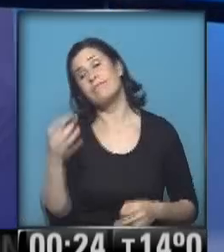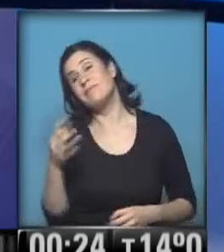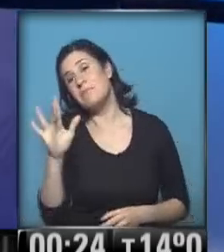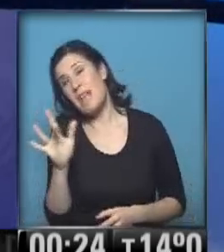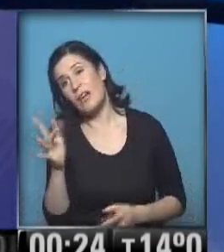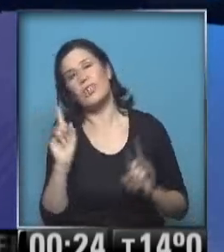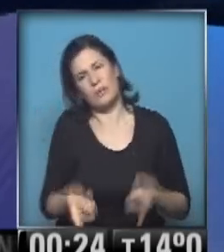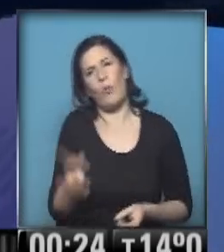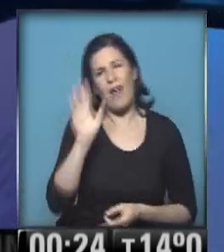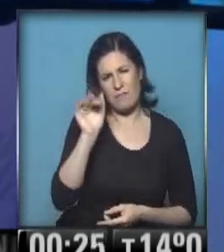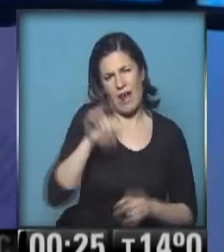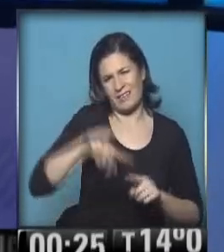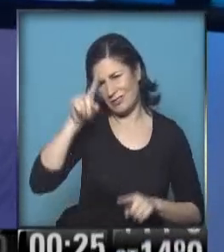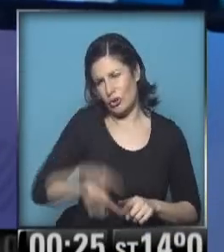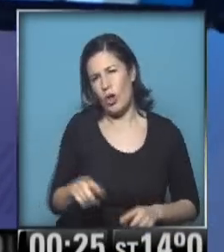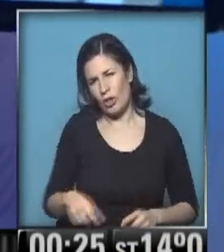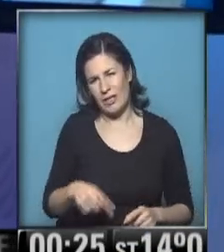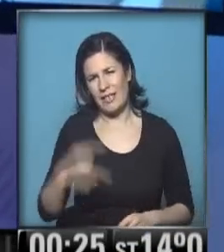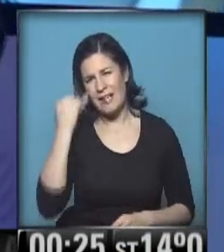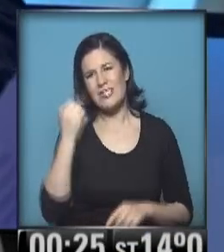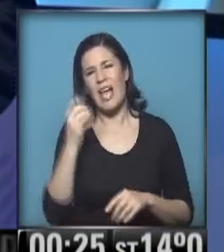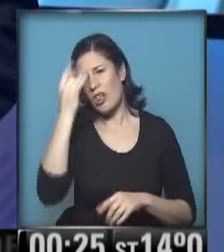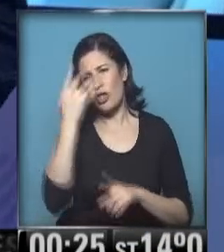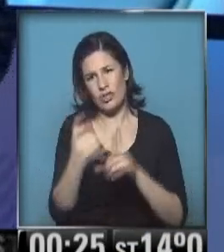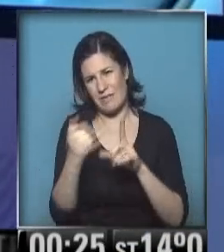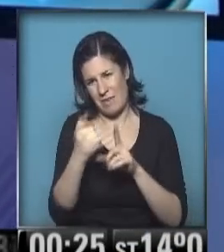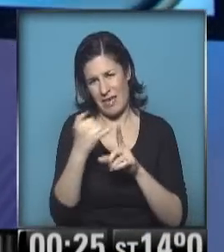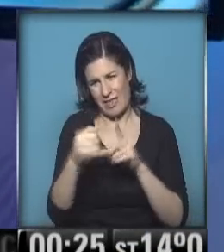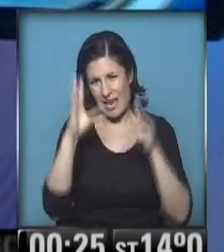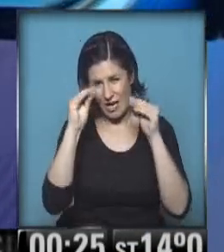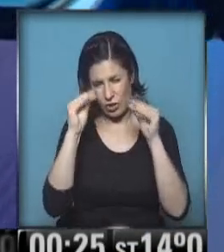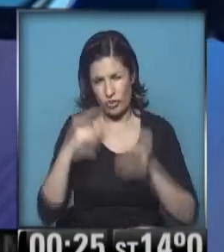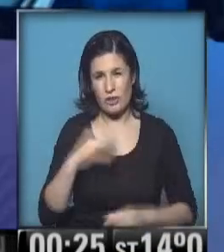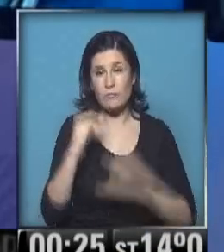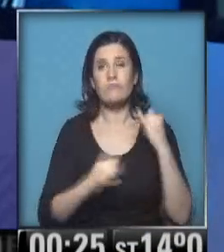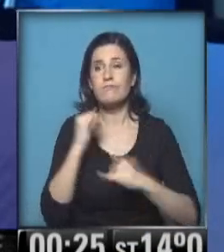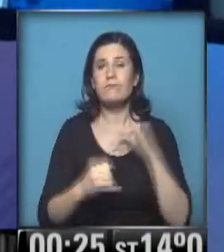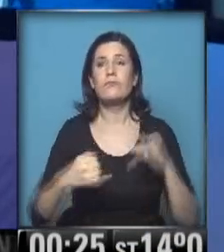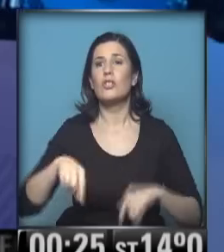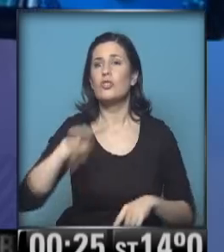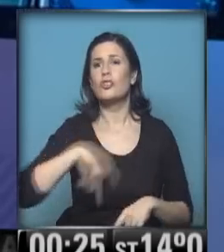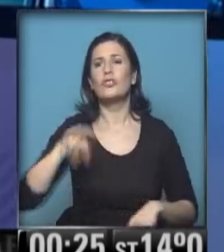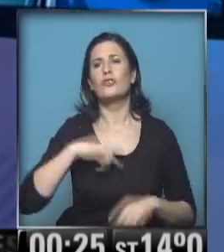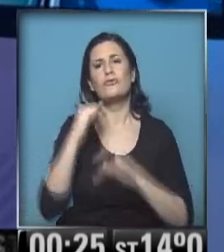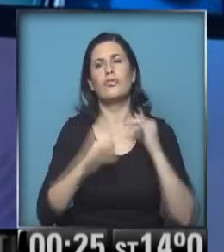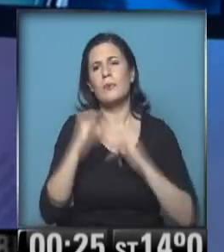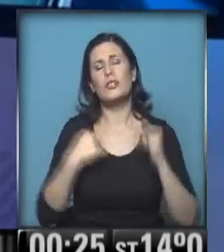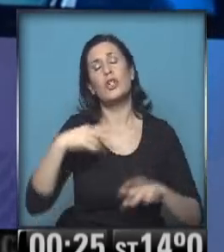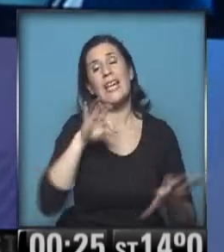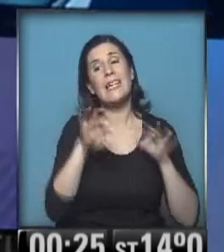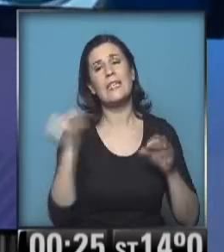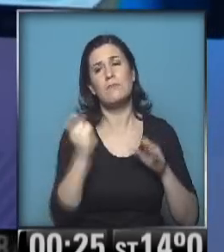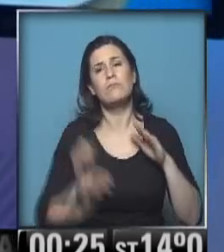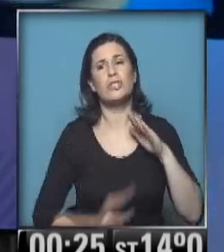han pasado media hora de las 12 de la noche. Nosotros vamos a compartir con ustedes mucha información, lo que creemos que ha sido lo